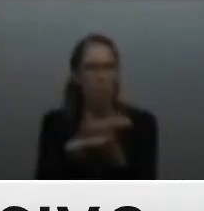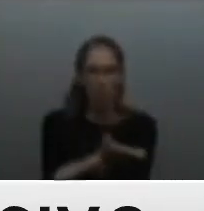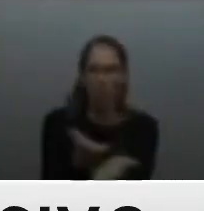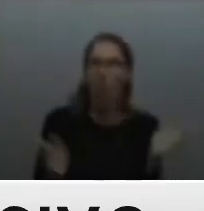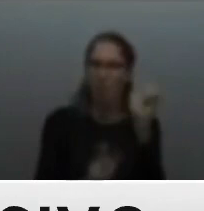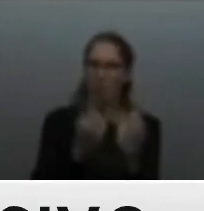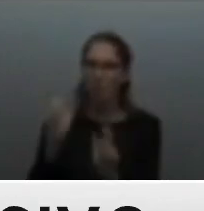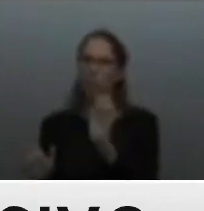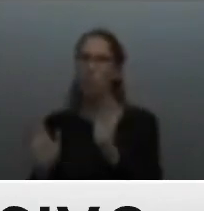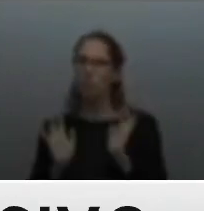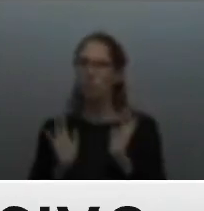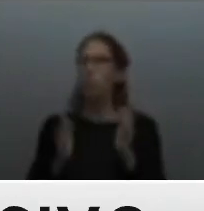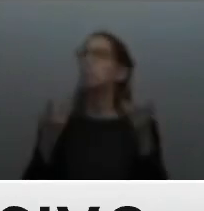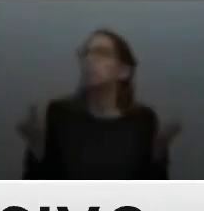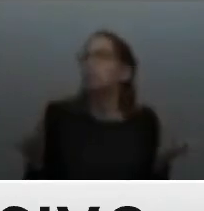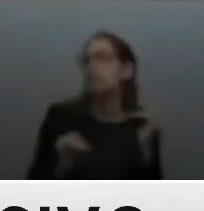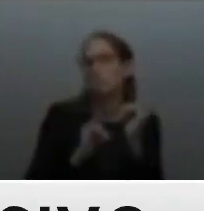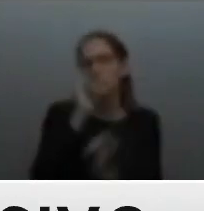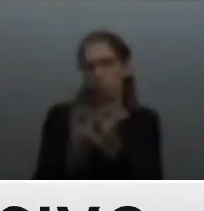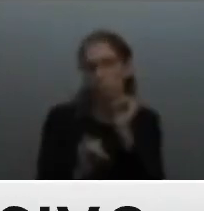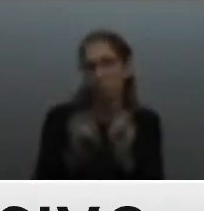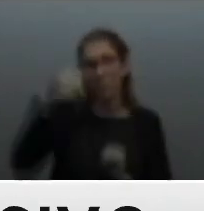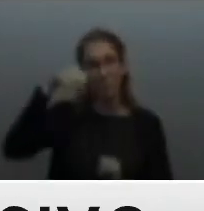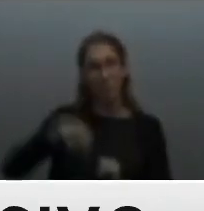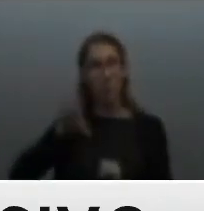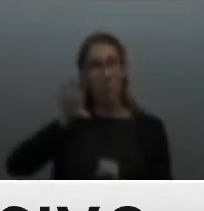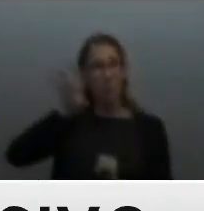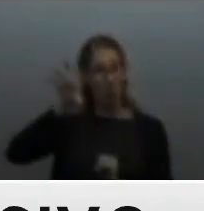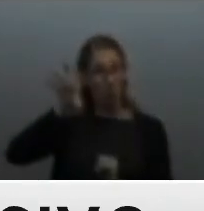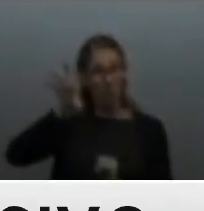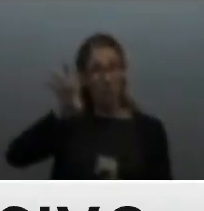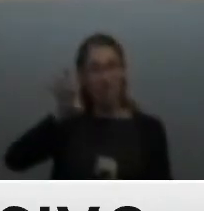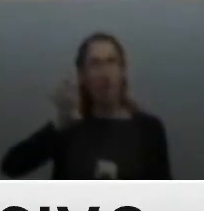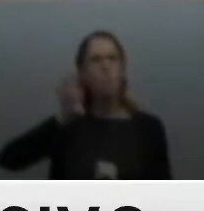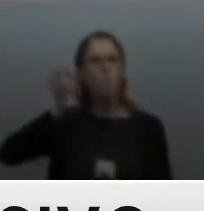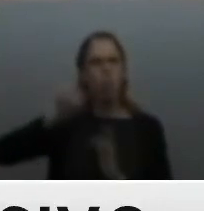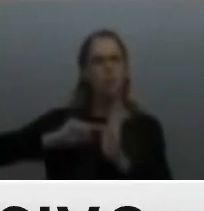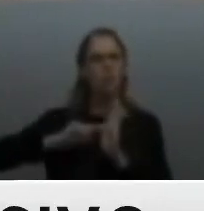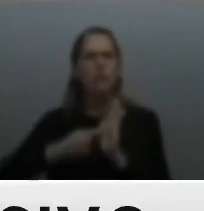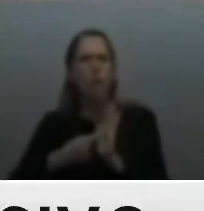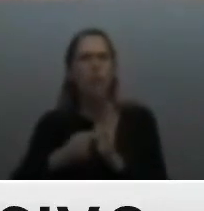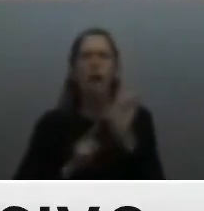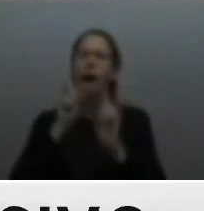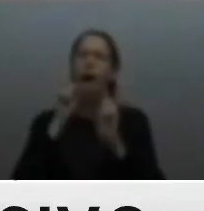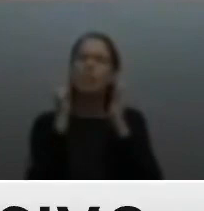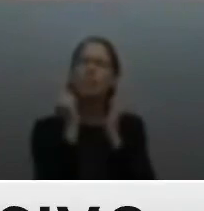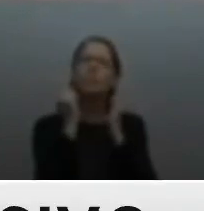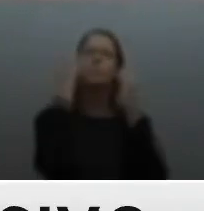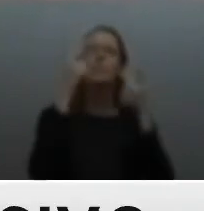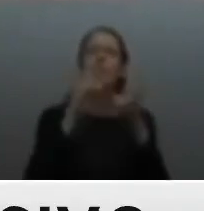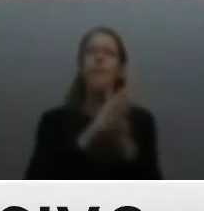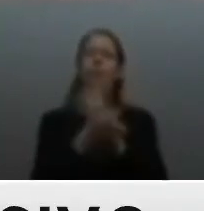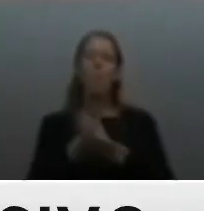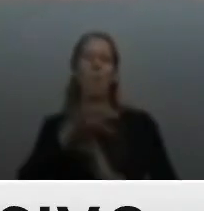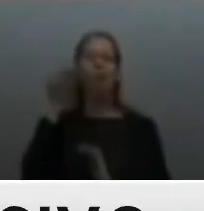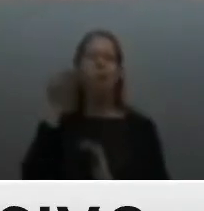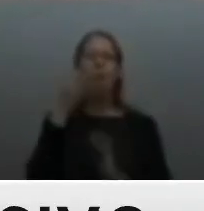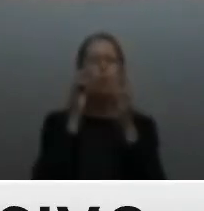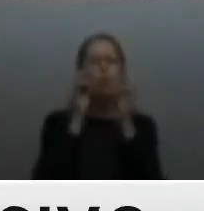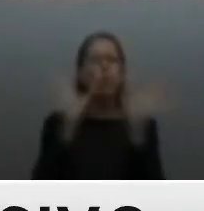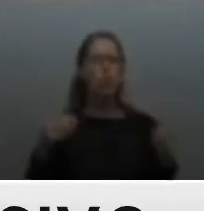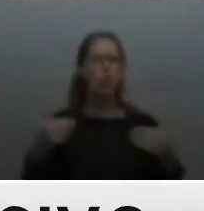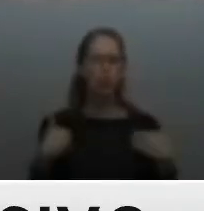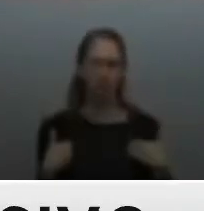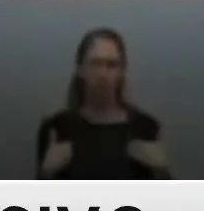las familias. Según argumentaron los funcionarios del área, la medida apunta a eliminar barreras y distorsiones en el aprendizaje. Un día antes